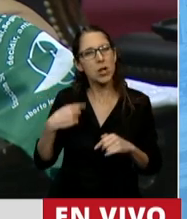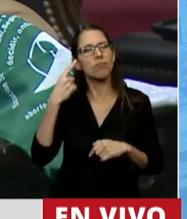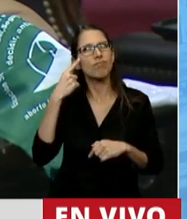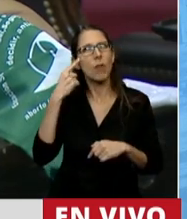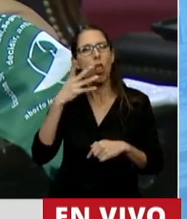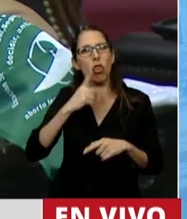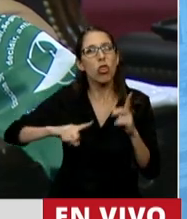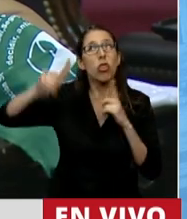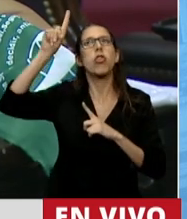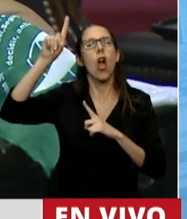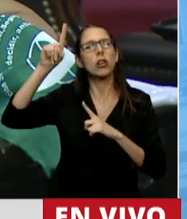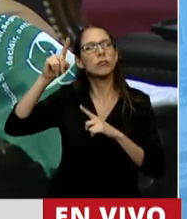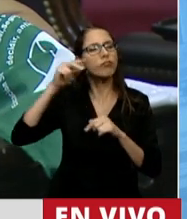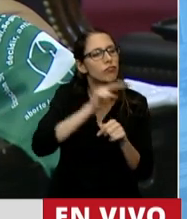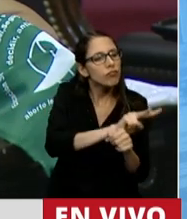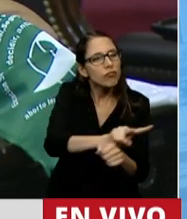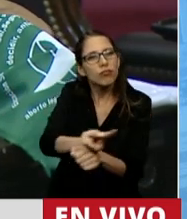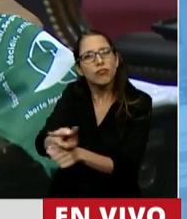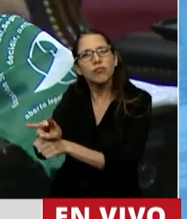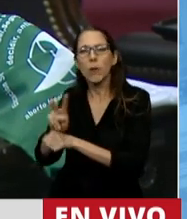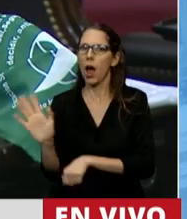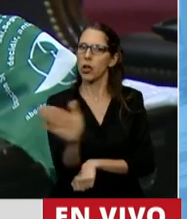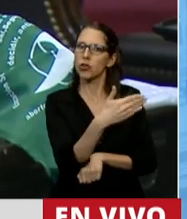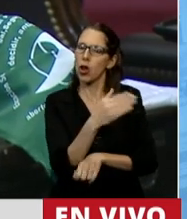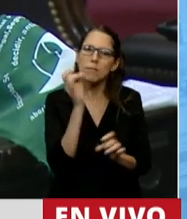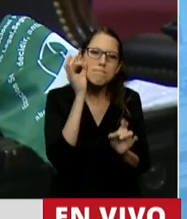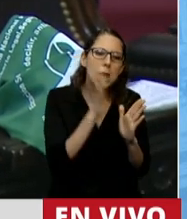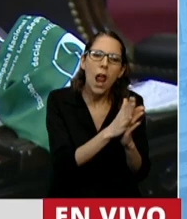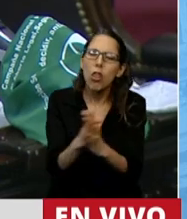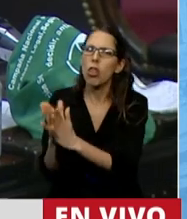piadoso que nos protege a todos, que nos perdona a todos.